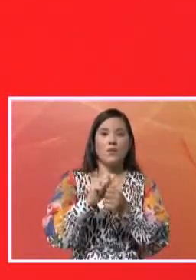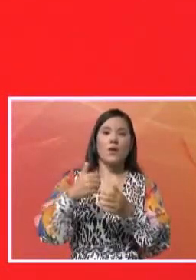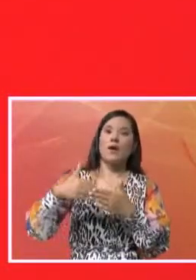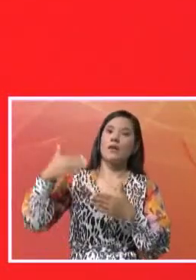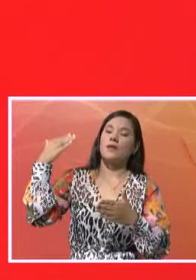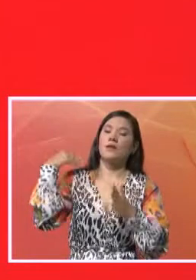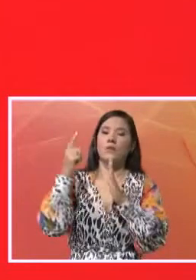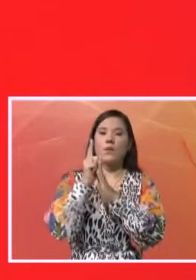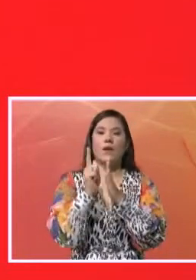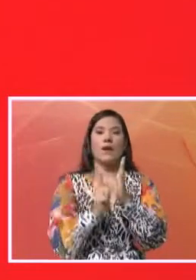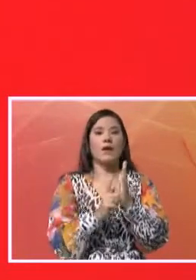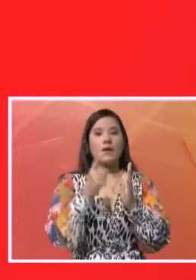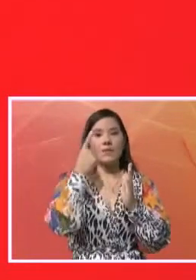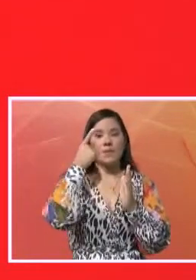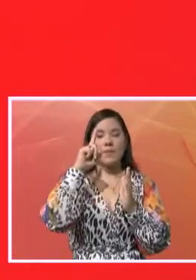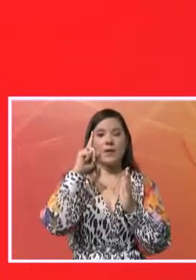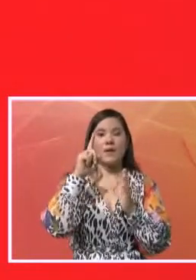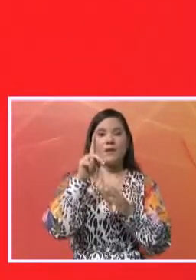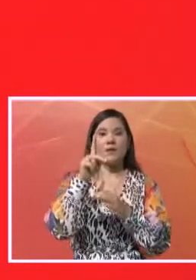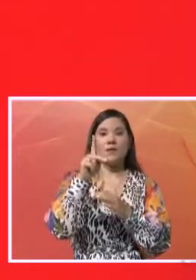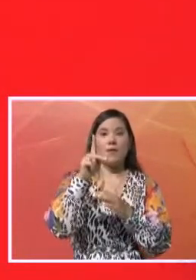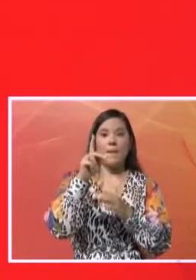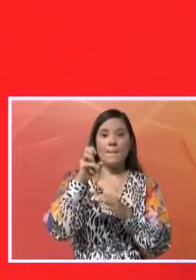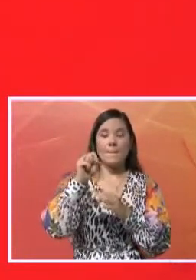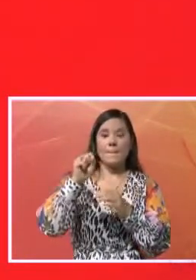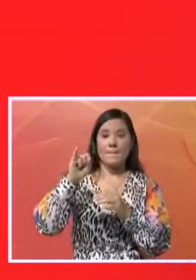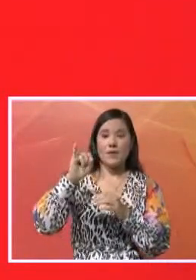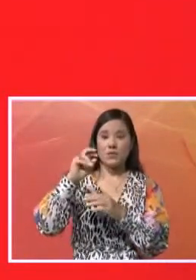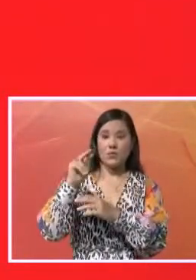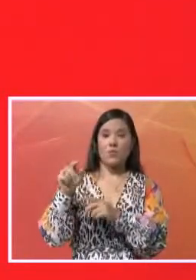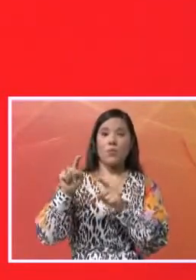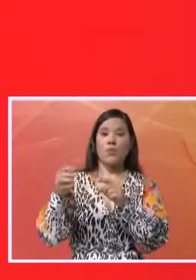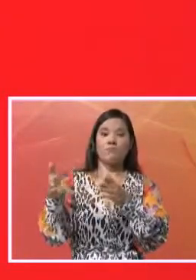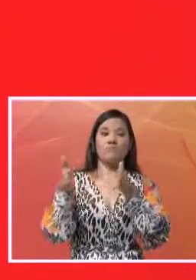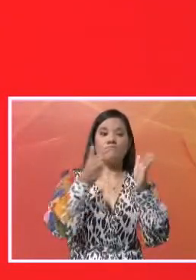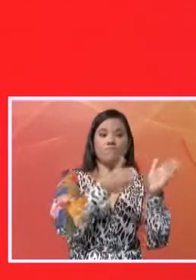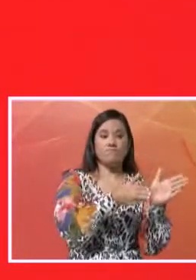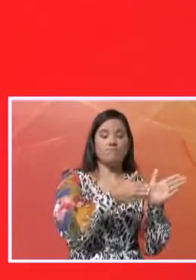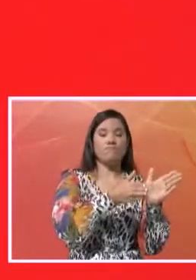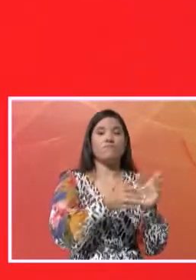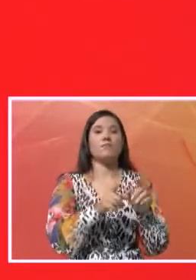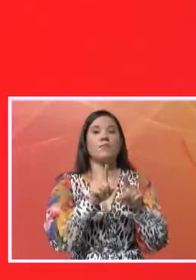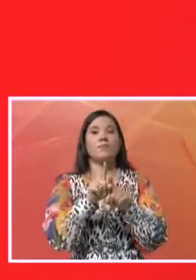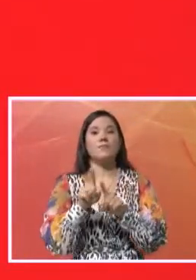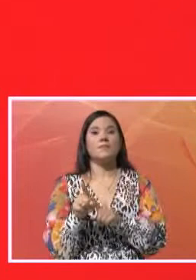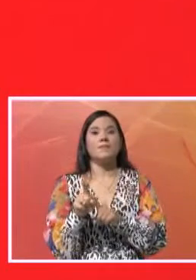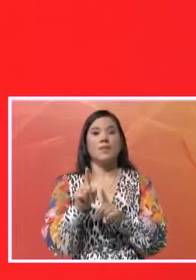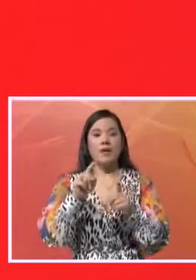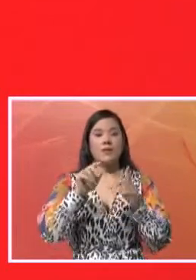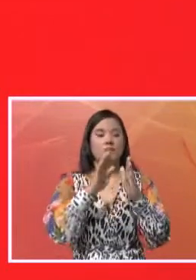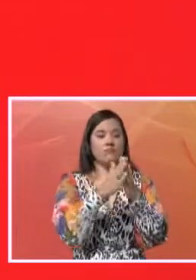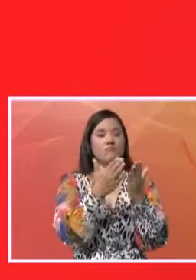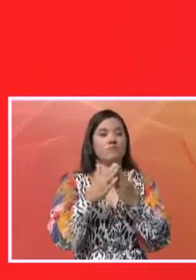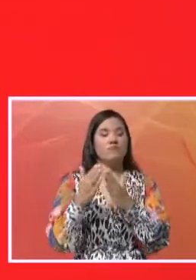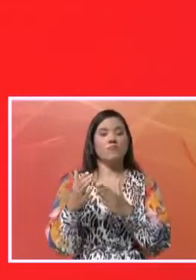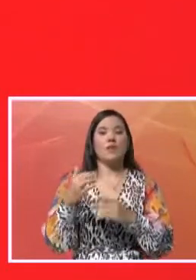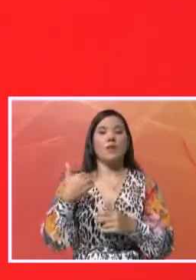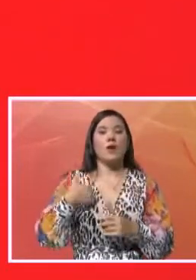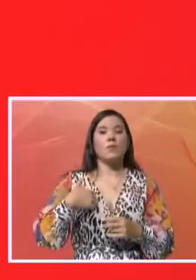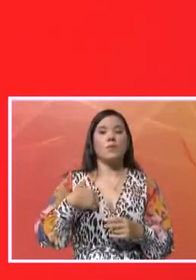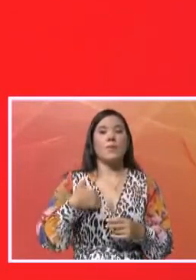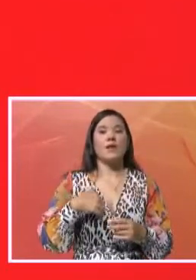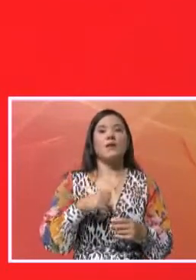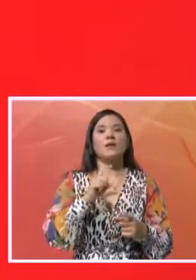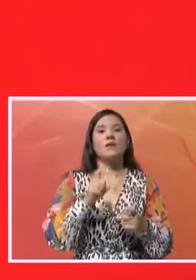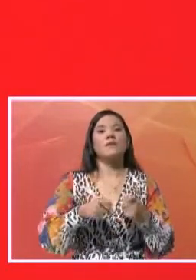a los fines de pensión que quieren pasar al sistema de reparto pues se conocen esos expedientes y automáticamente